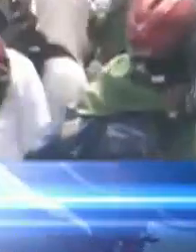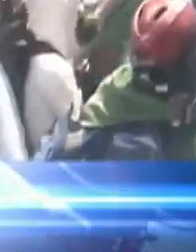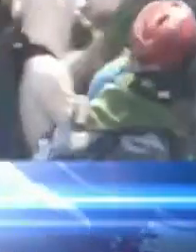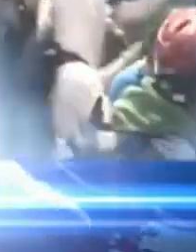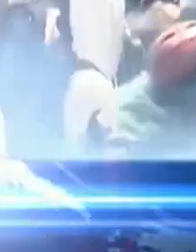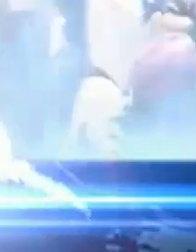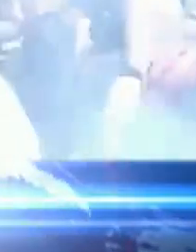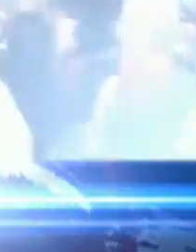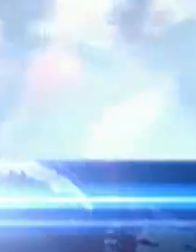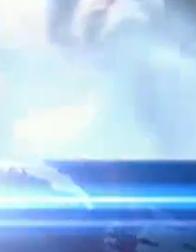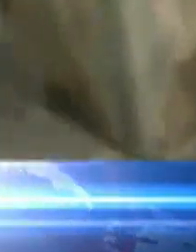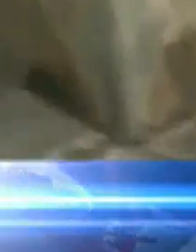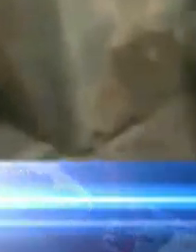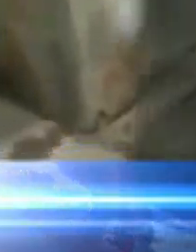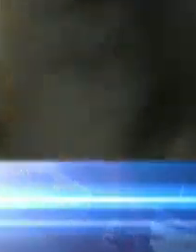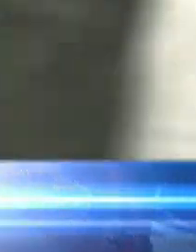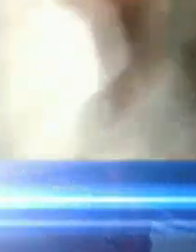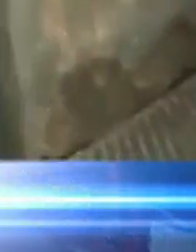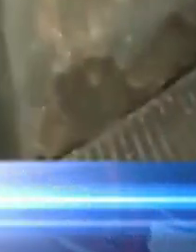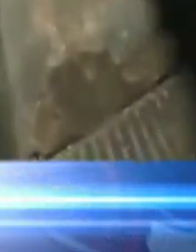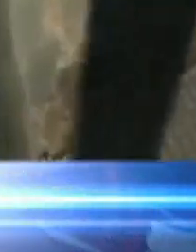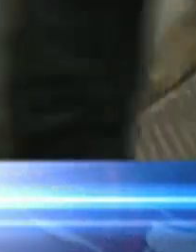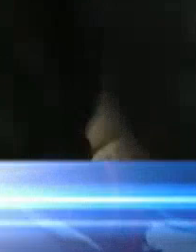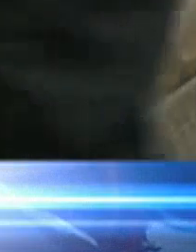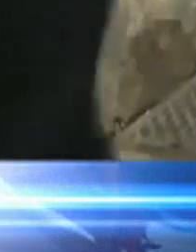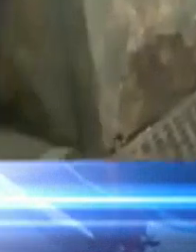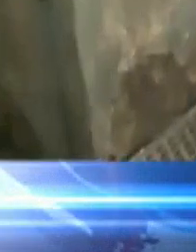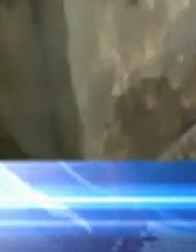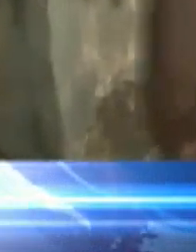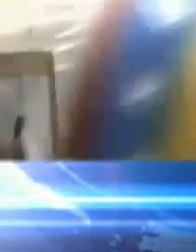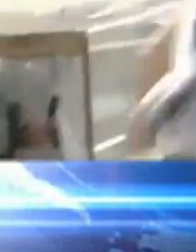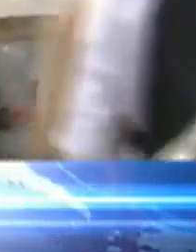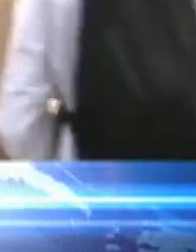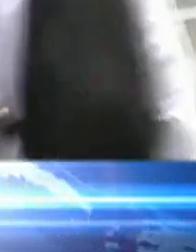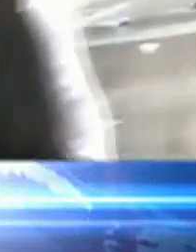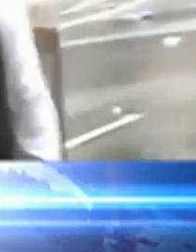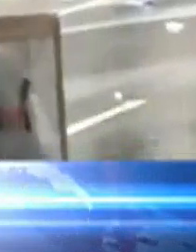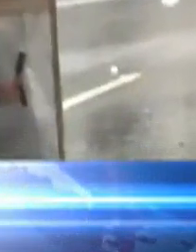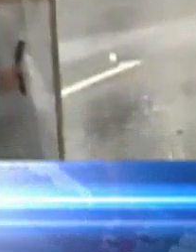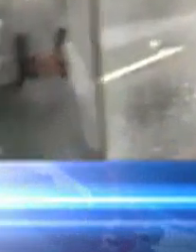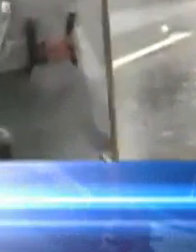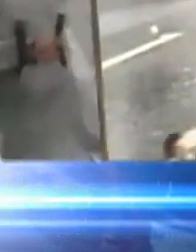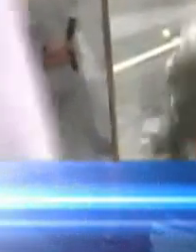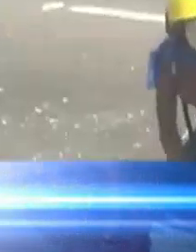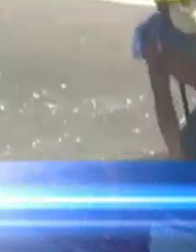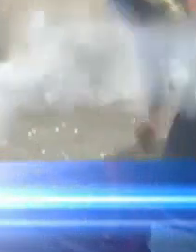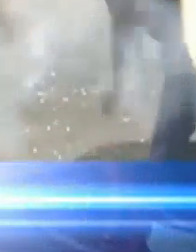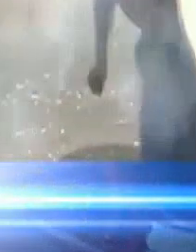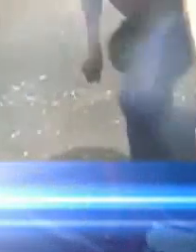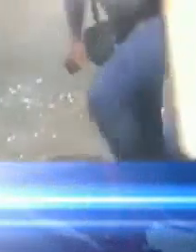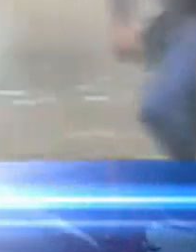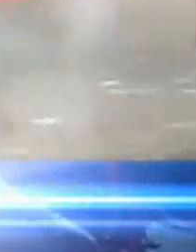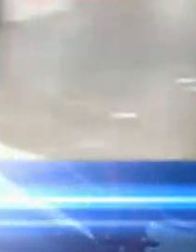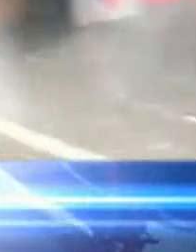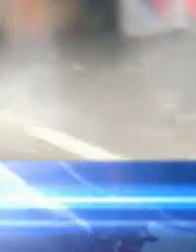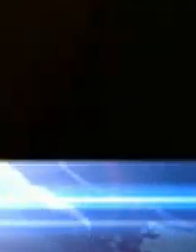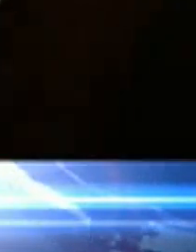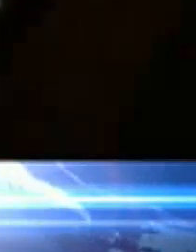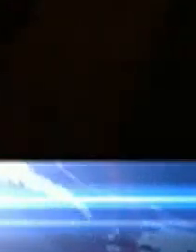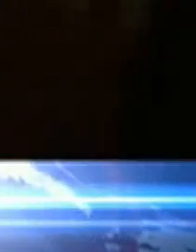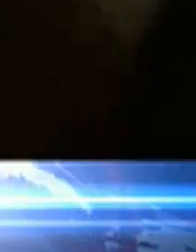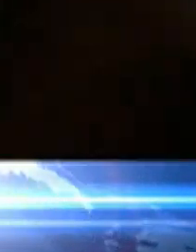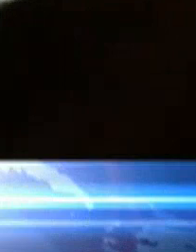En lo internacional, bombas Puputov se convierten en el arma estrella de